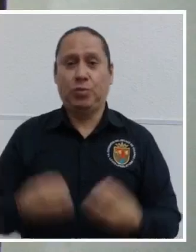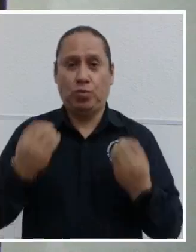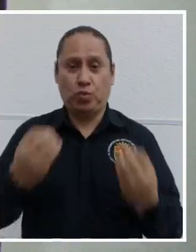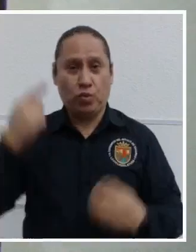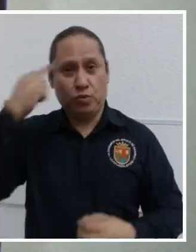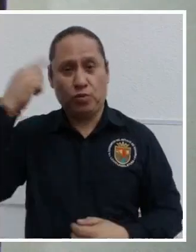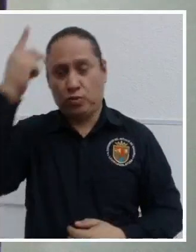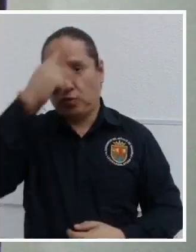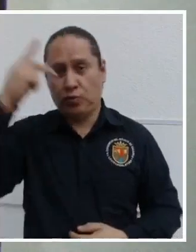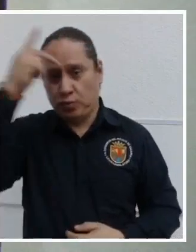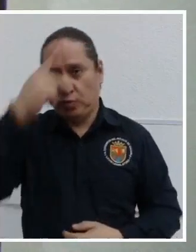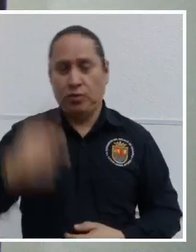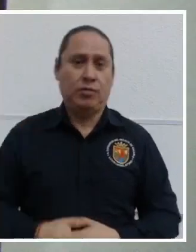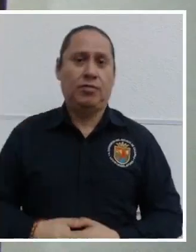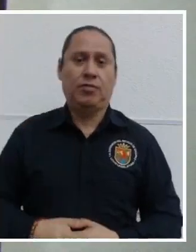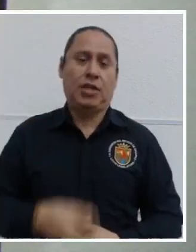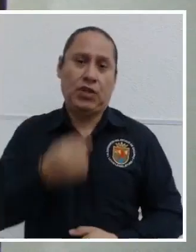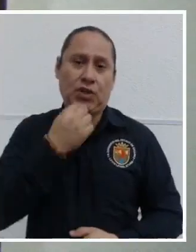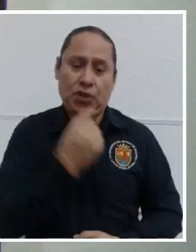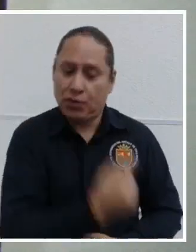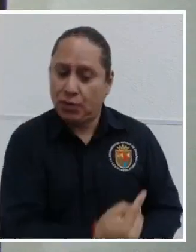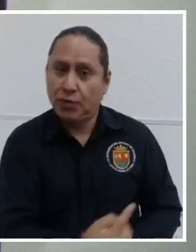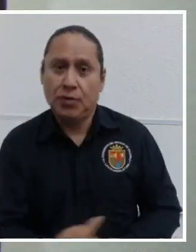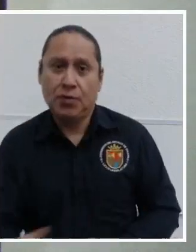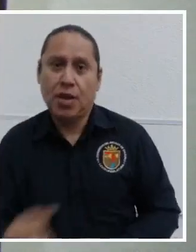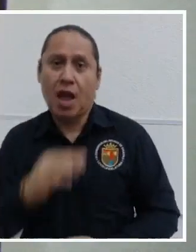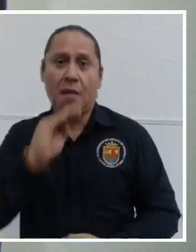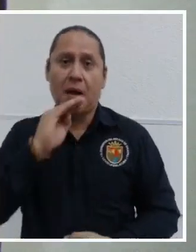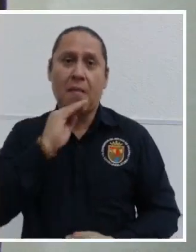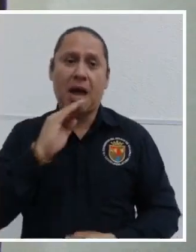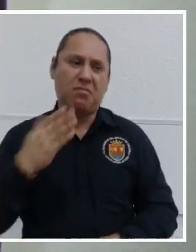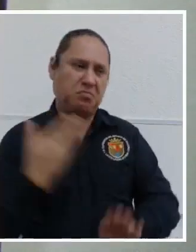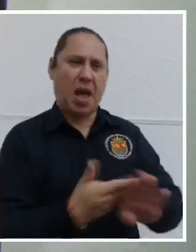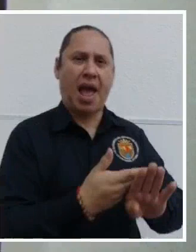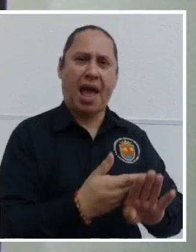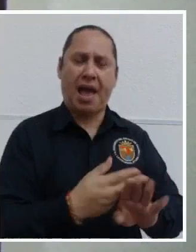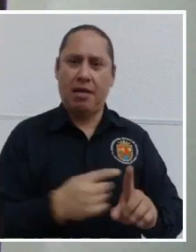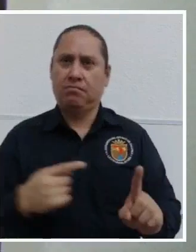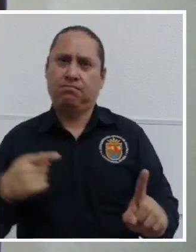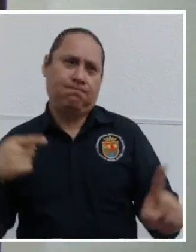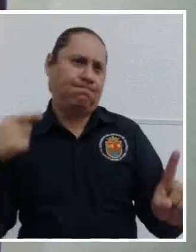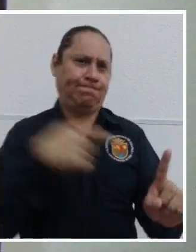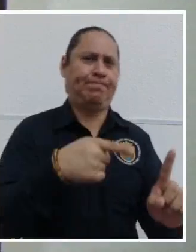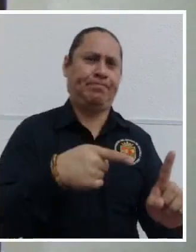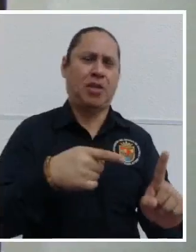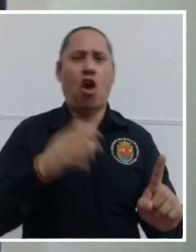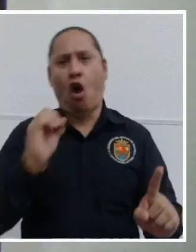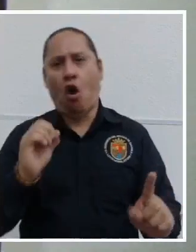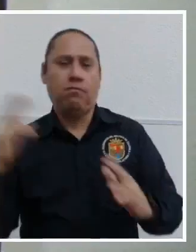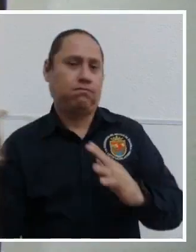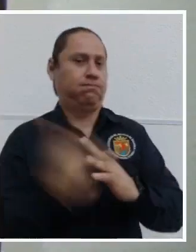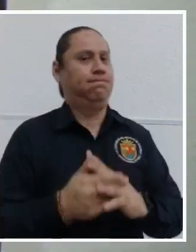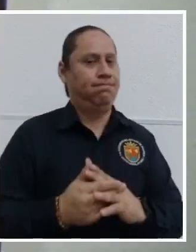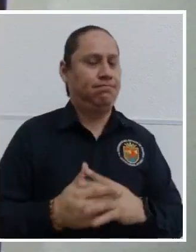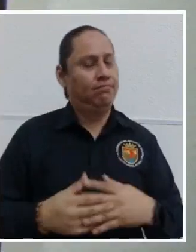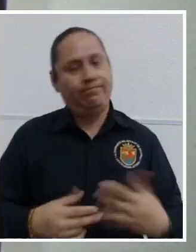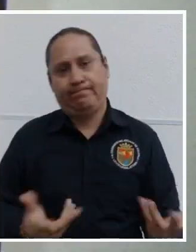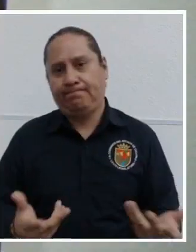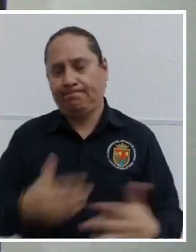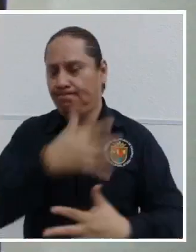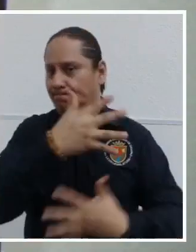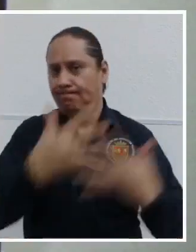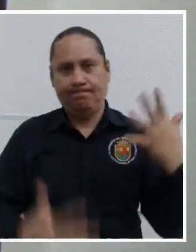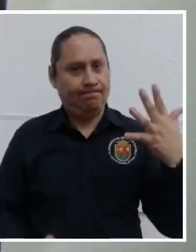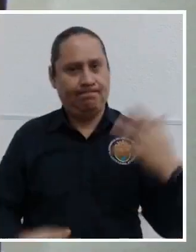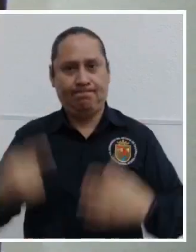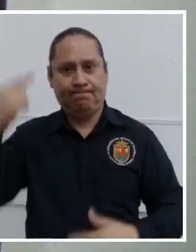delito, en particular los menores cuya madre fue ultimada, quedando en situación de orfandad. El evento